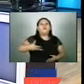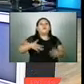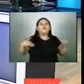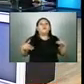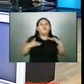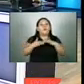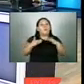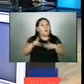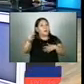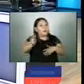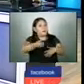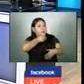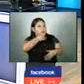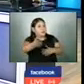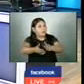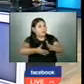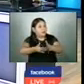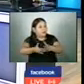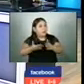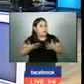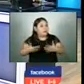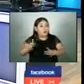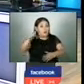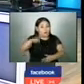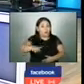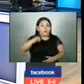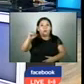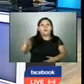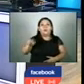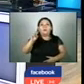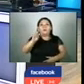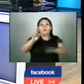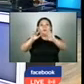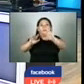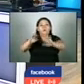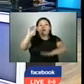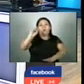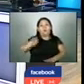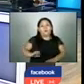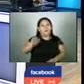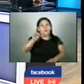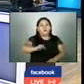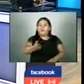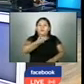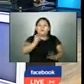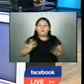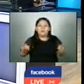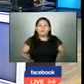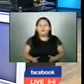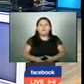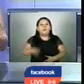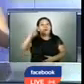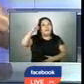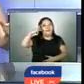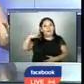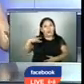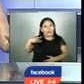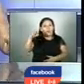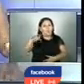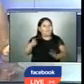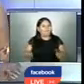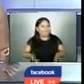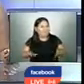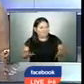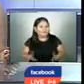arrancamos con esta entrega informativa. Estamos ya en jueves 28 de octubre y vamos de inmediato con lo que acontece. Así es, contarles, comenzamos